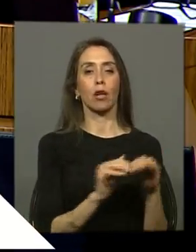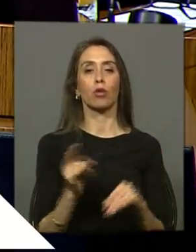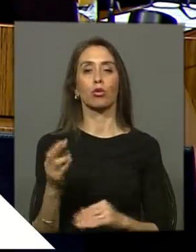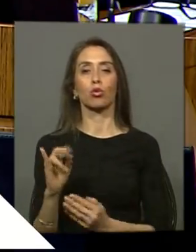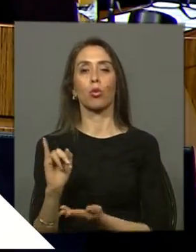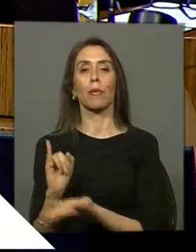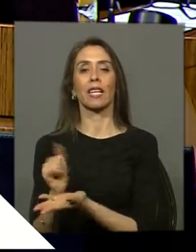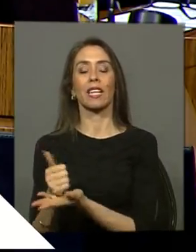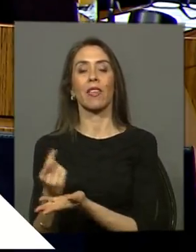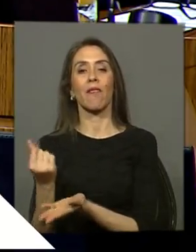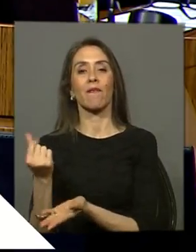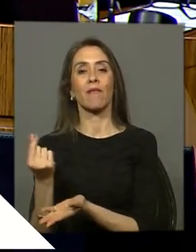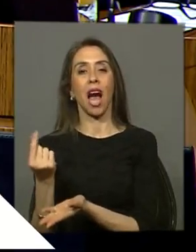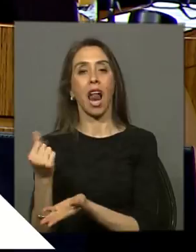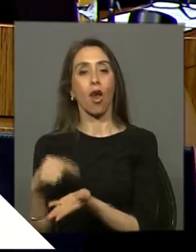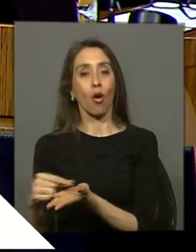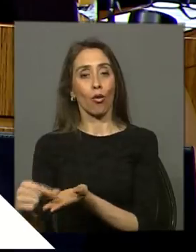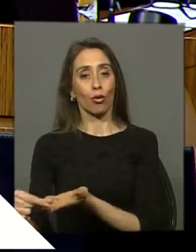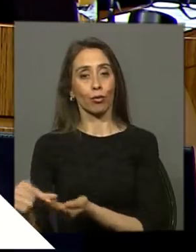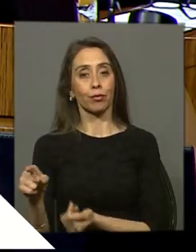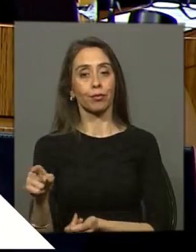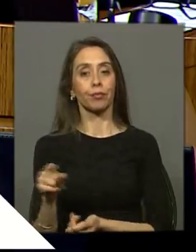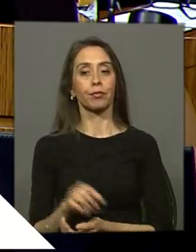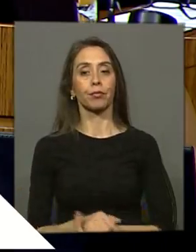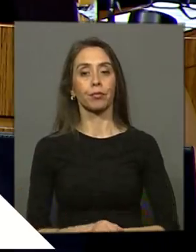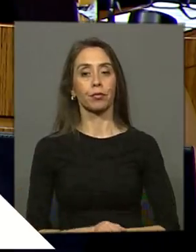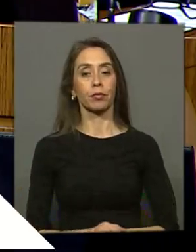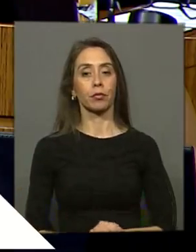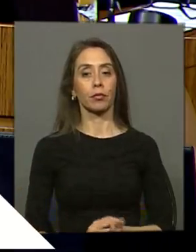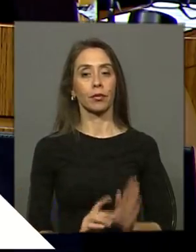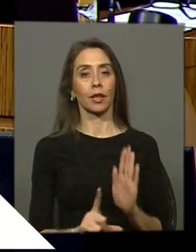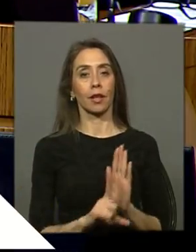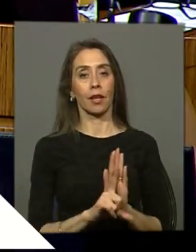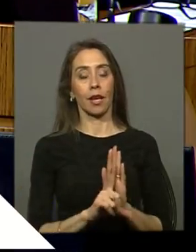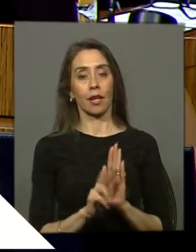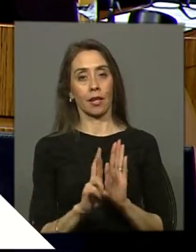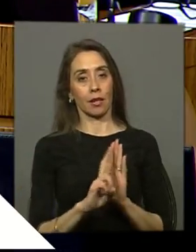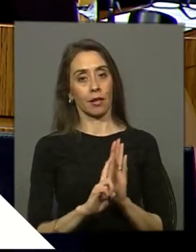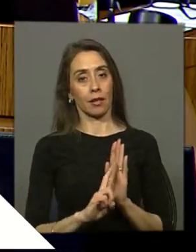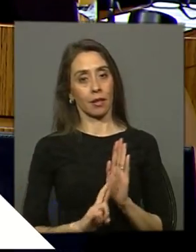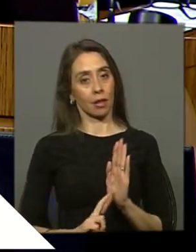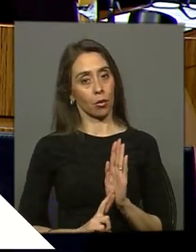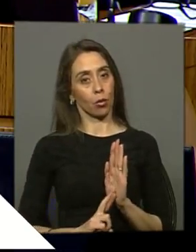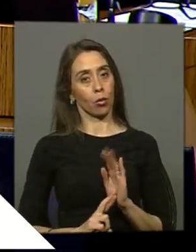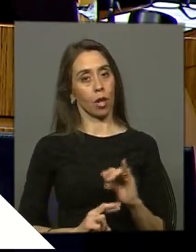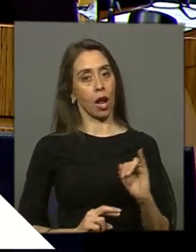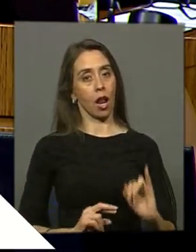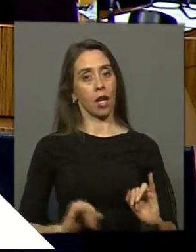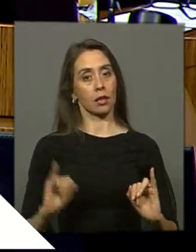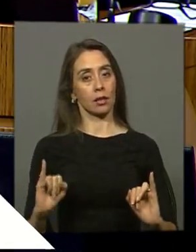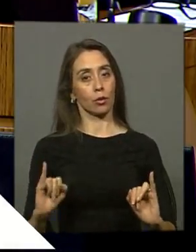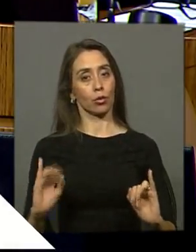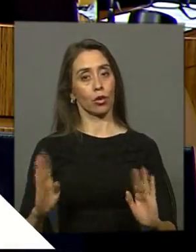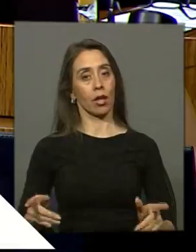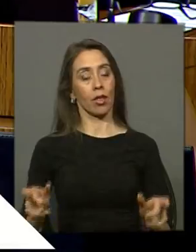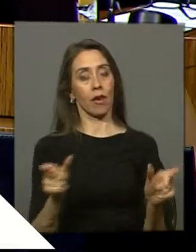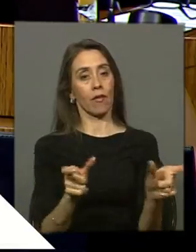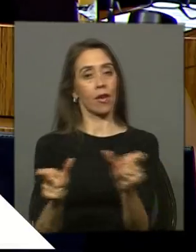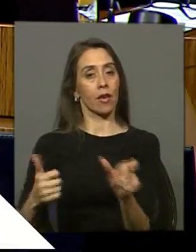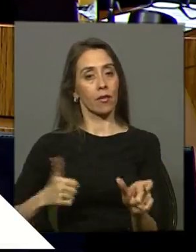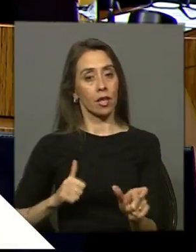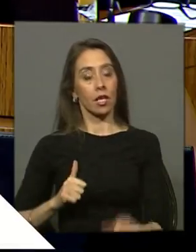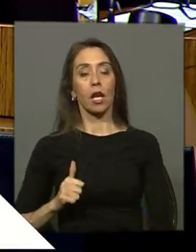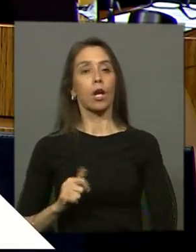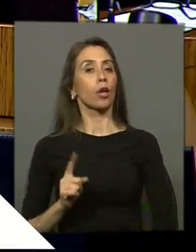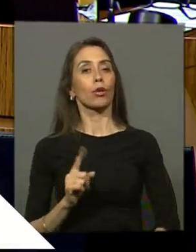es que si bien la normativa que regula cada una de estas entidades fiscalizadoras no establecen